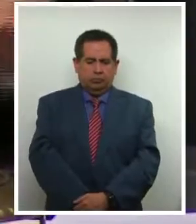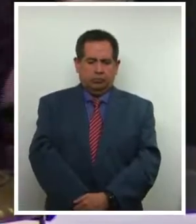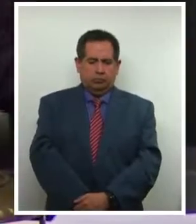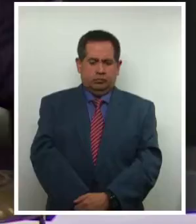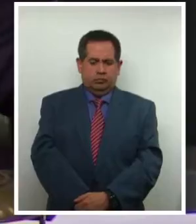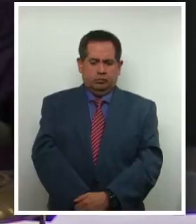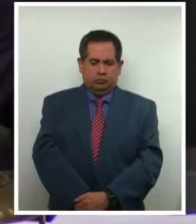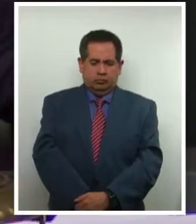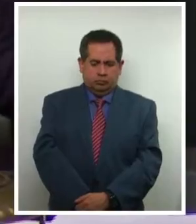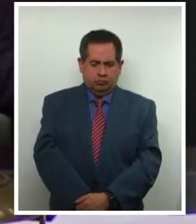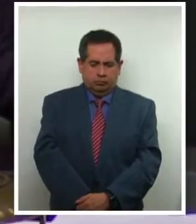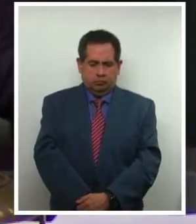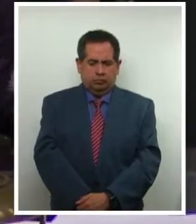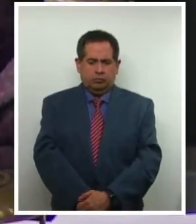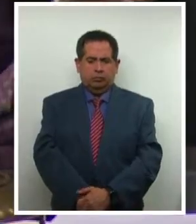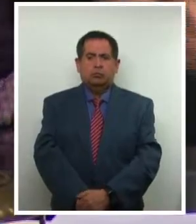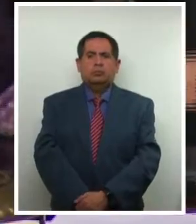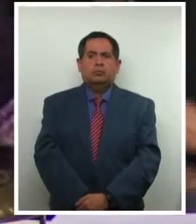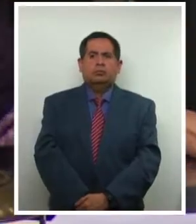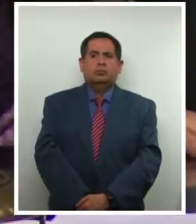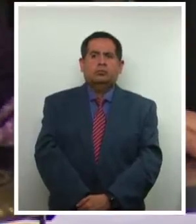Vamos a leerla.